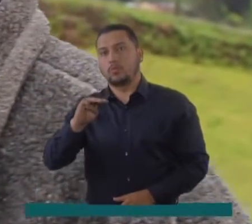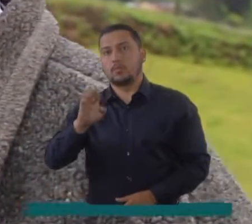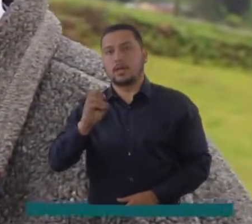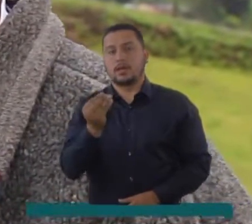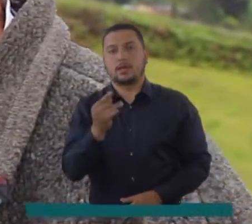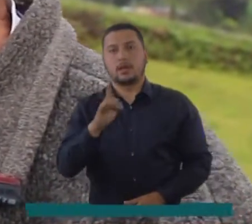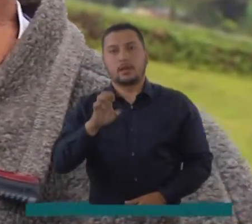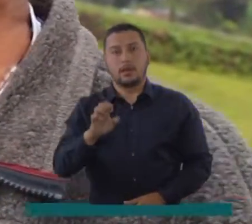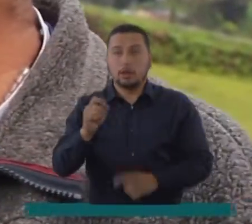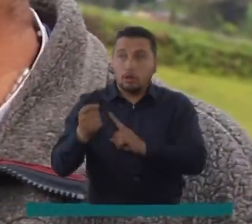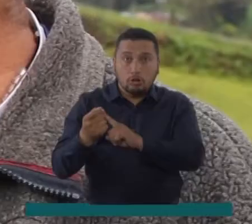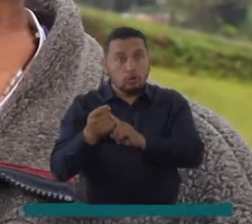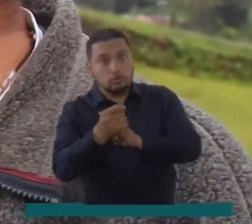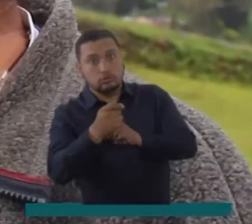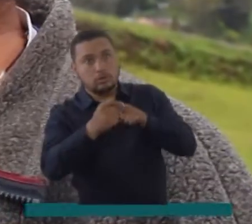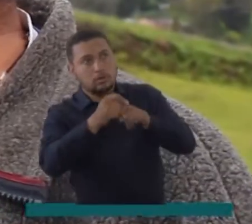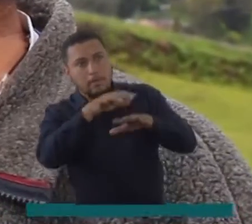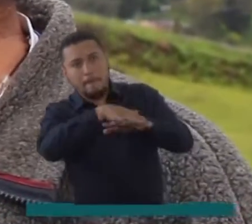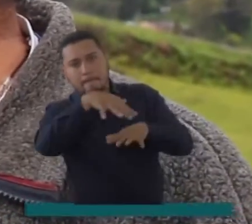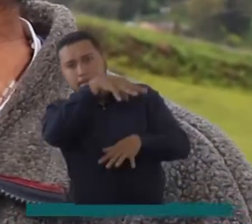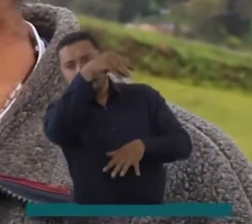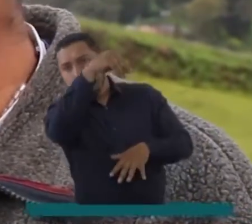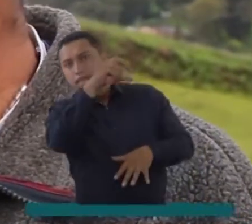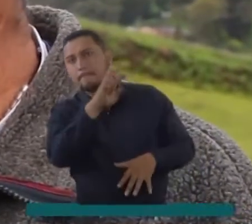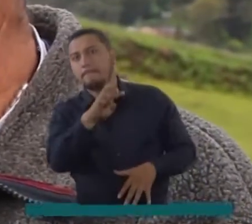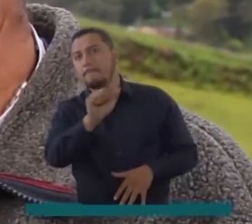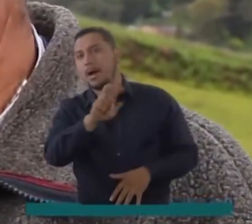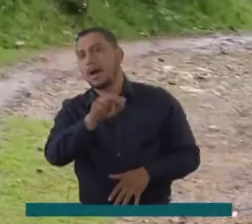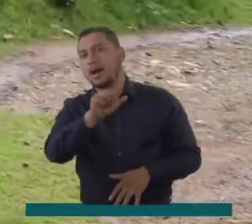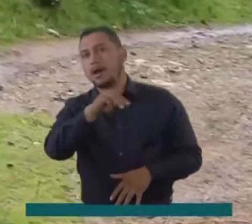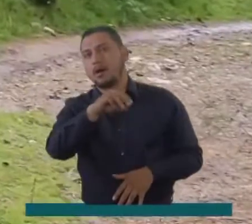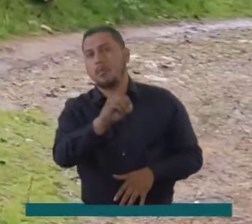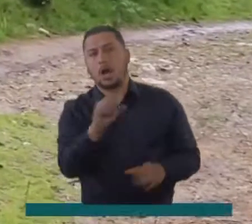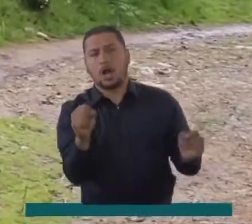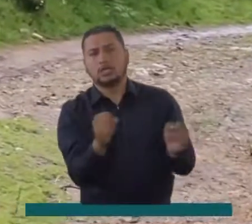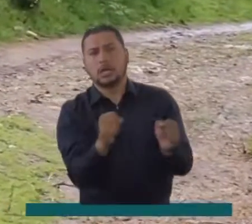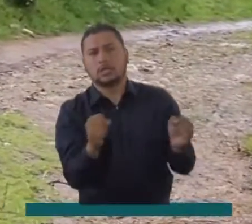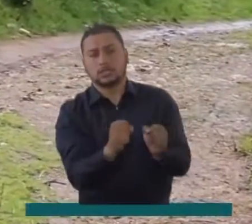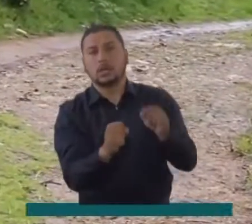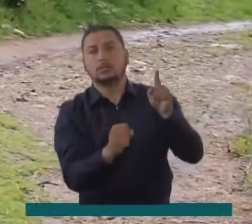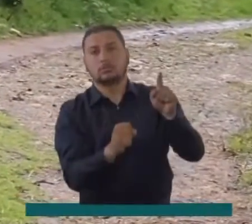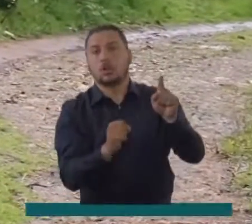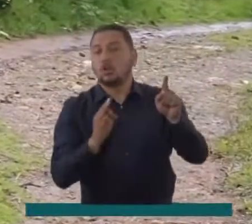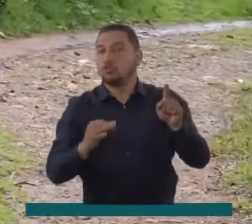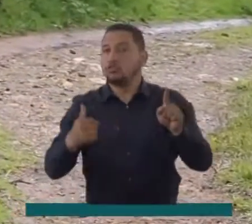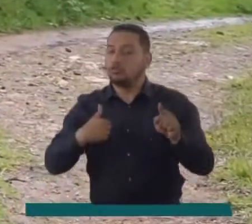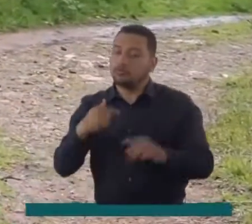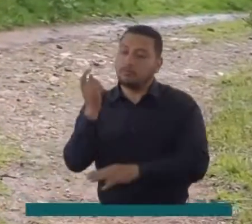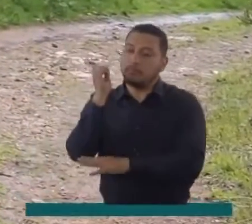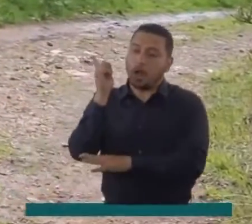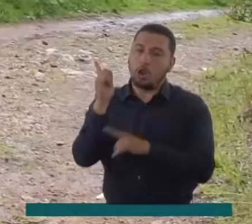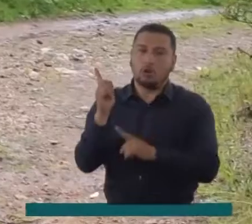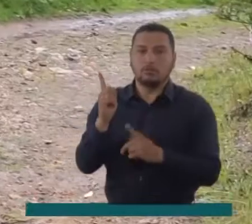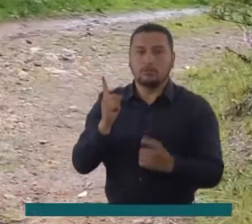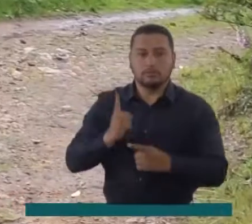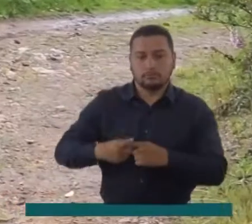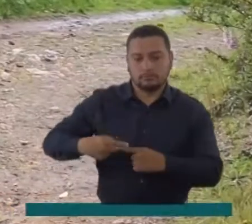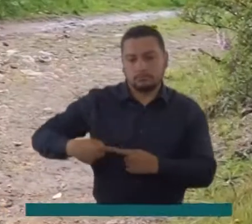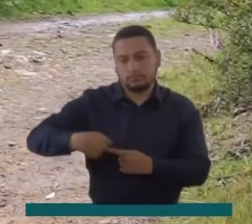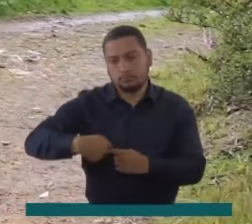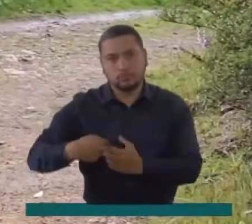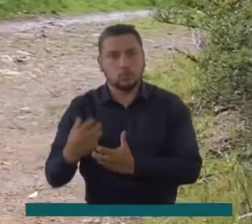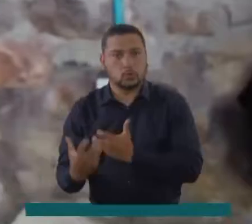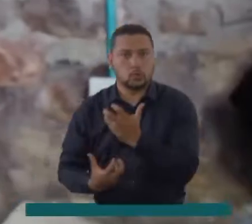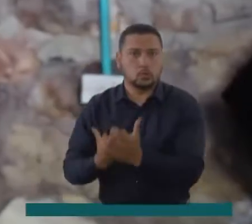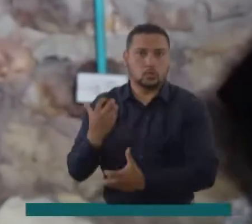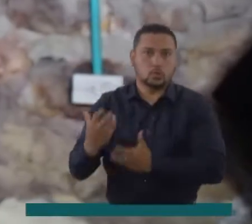cerca al páramo de Guacheneque, un lugar poco poblado. Toda su vida ha usado leña para preparar alimentos para él y